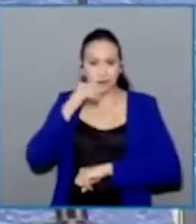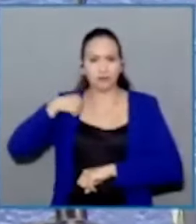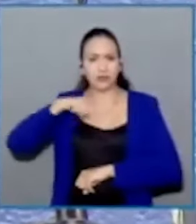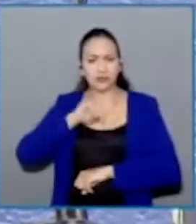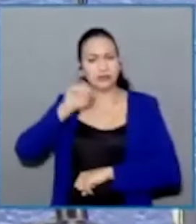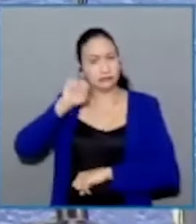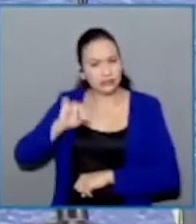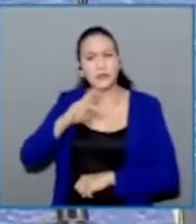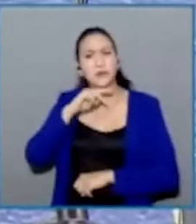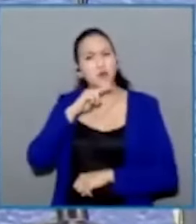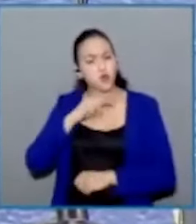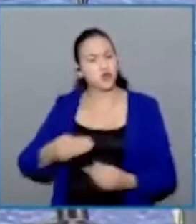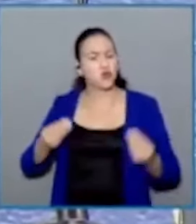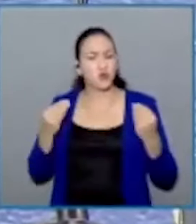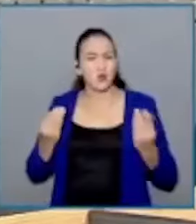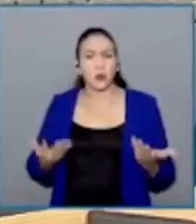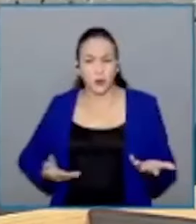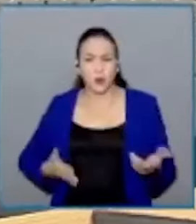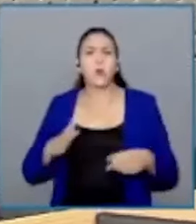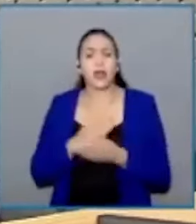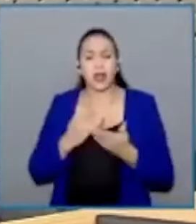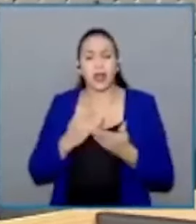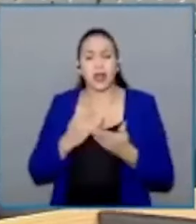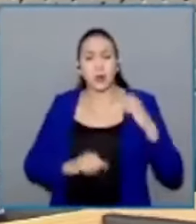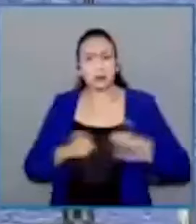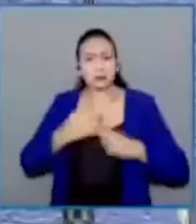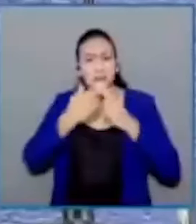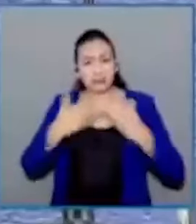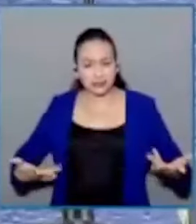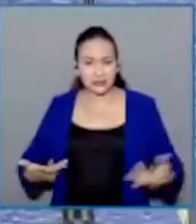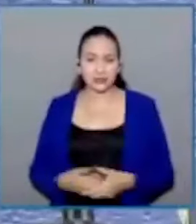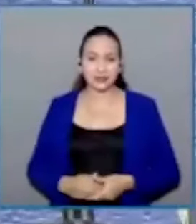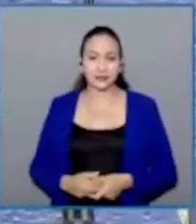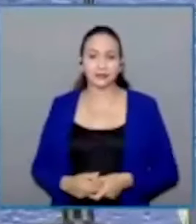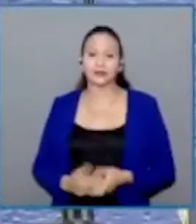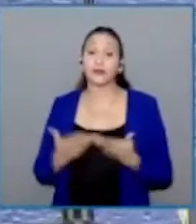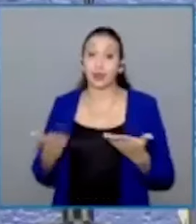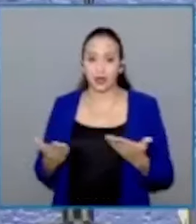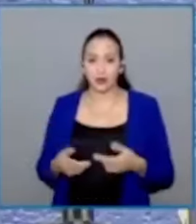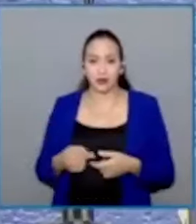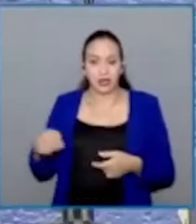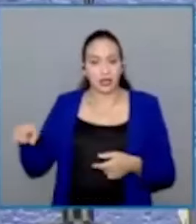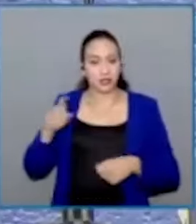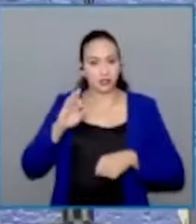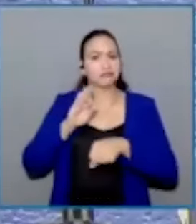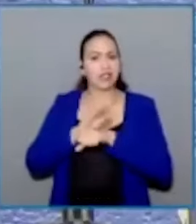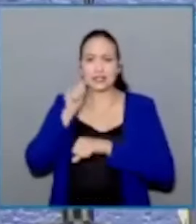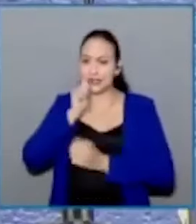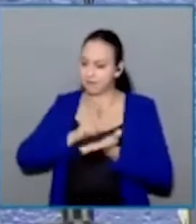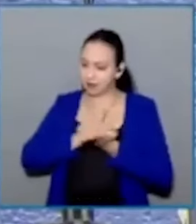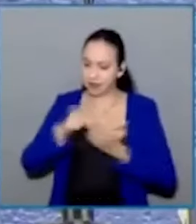genera el derrumbe institucional en puerta señaló que ahora como Defensores de Derechos Humanos tal vez les toque